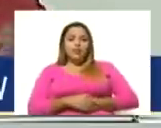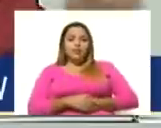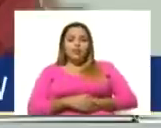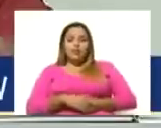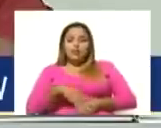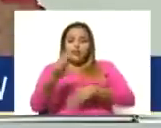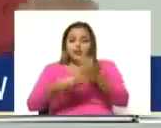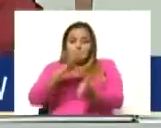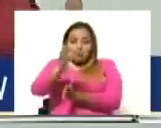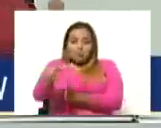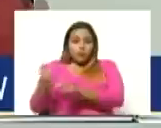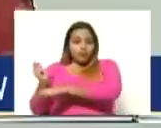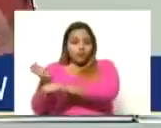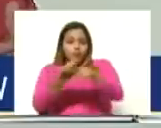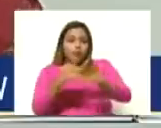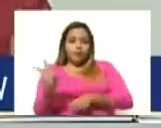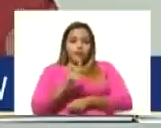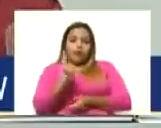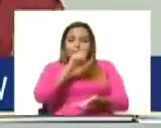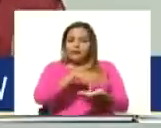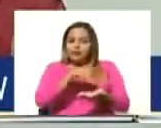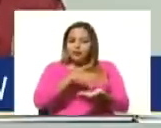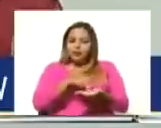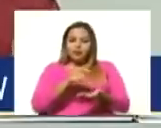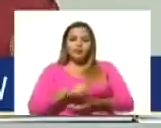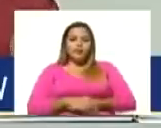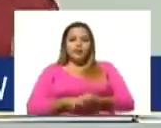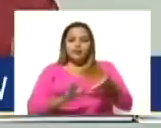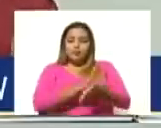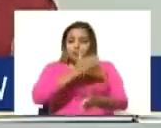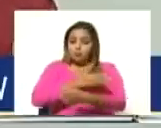venezolanos, participó activamente en la eliminación de